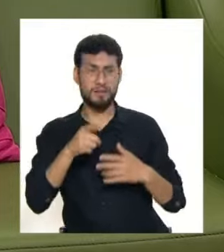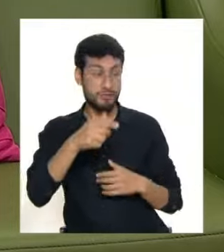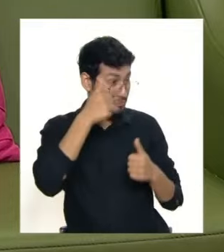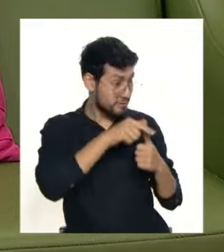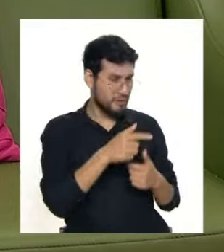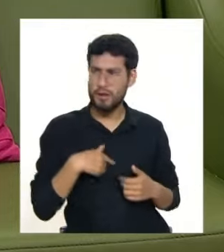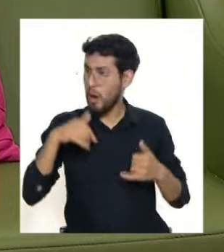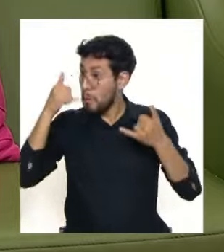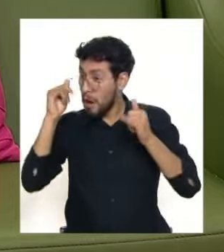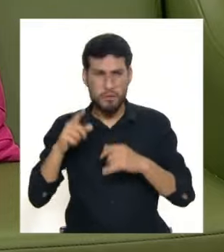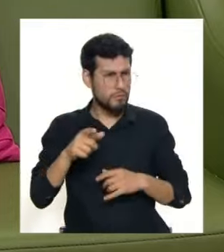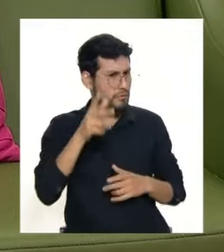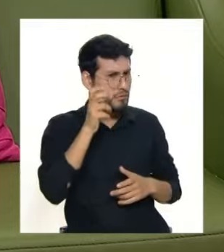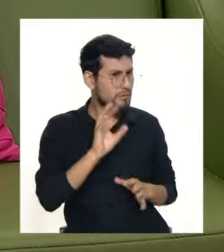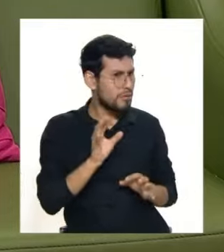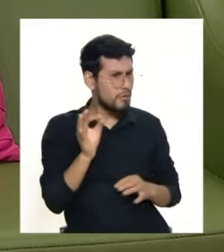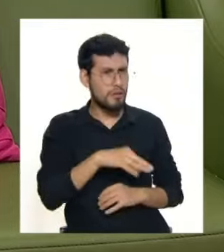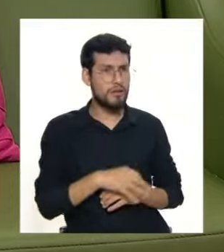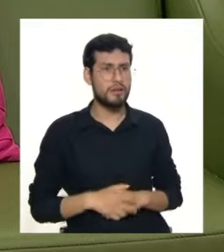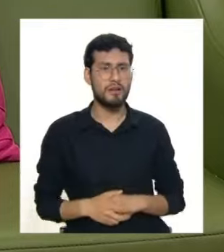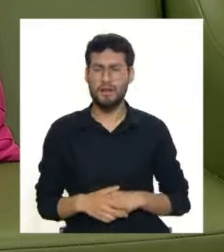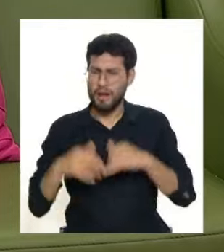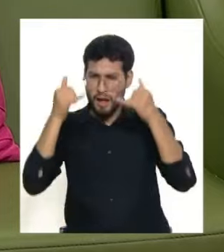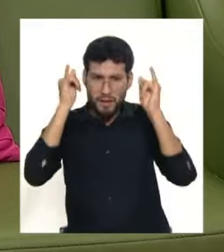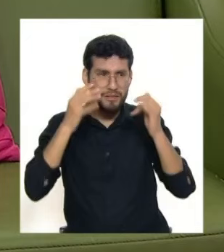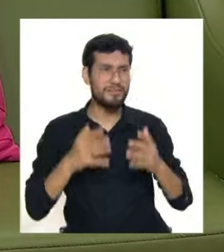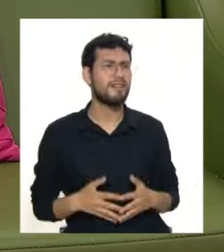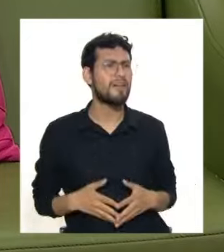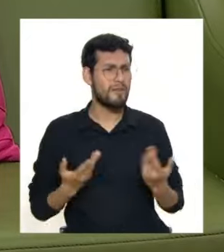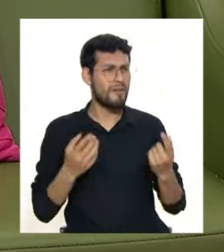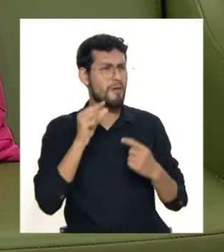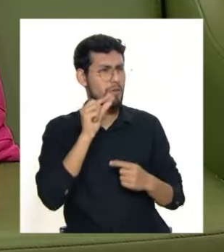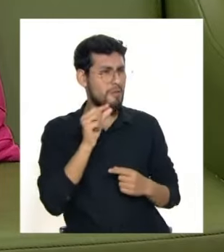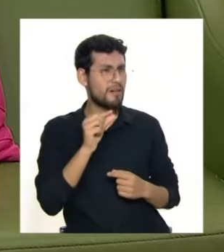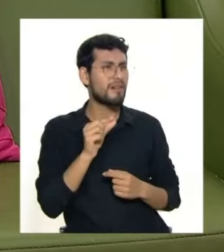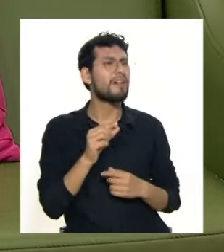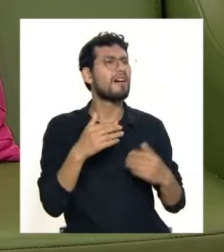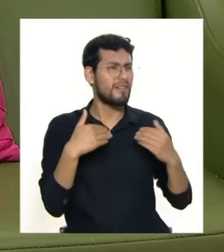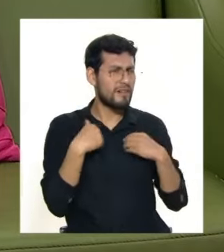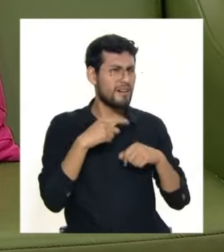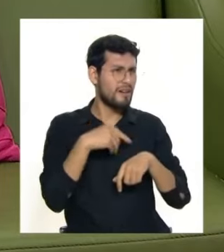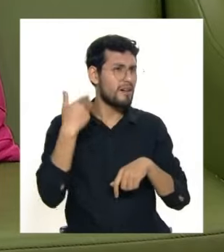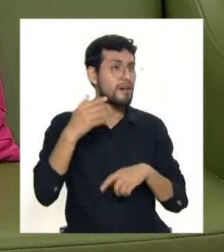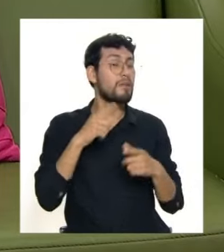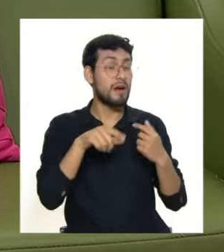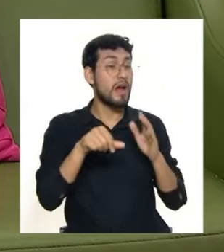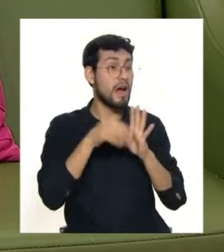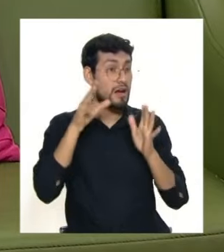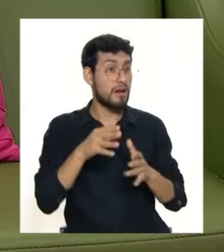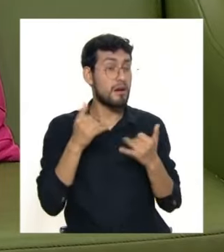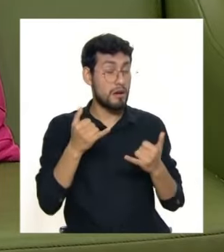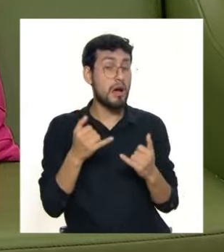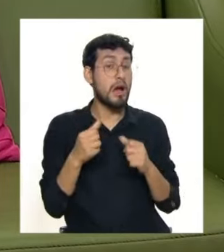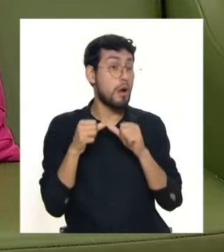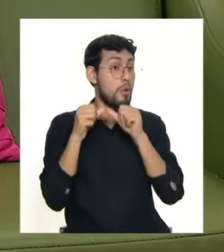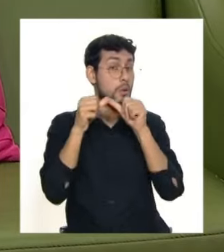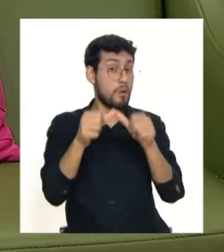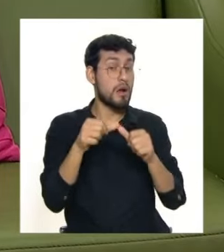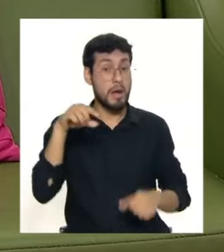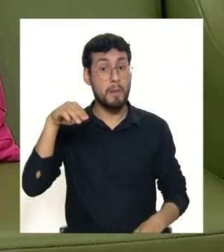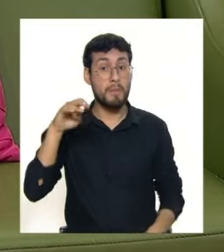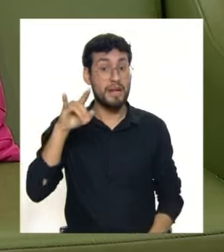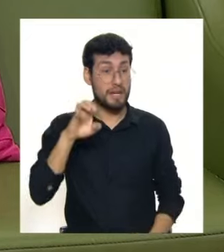esa? No. La Vaca. Ahora la vas a escuchar. Es un poco, tiene su tiempo, pero el artista está muy vigente. Es un merenguero